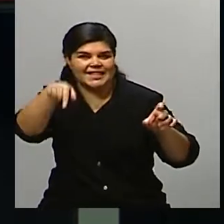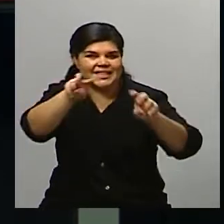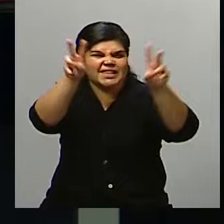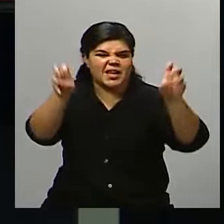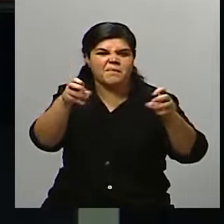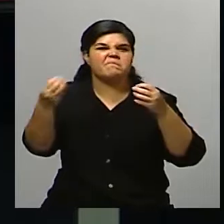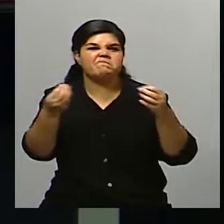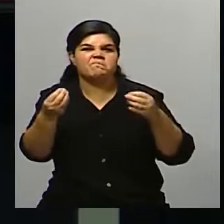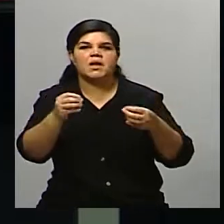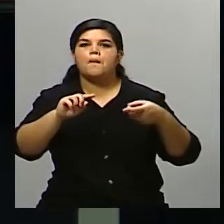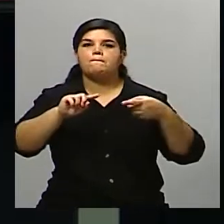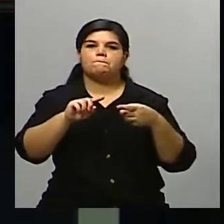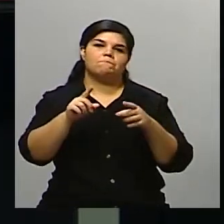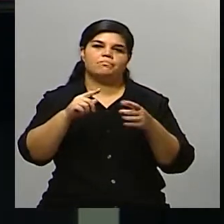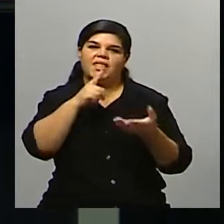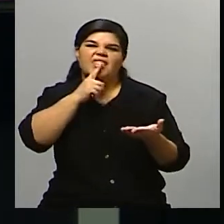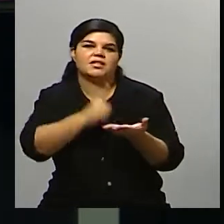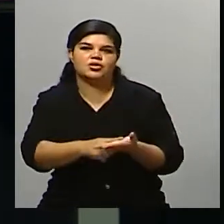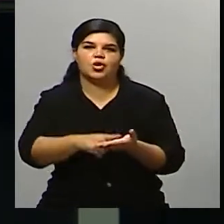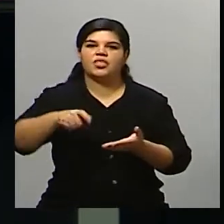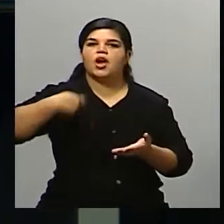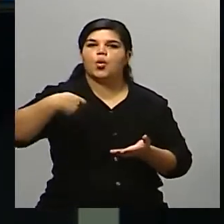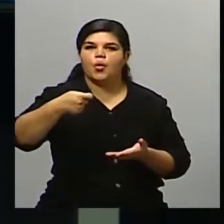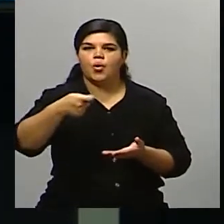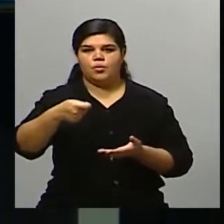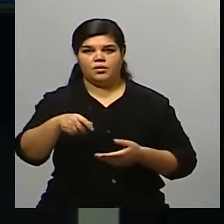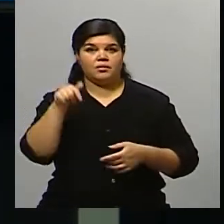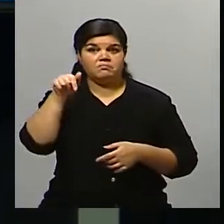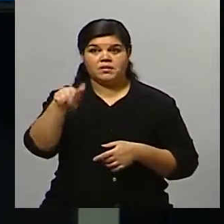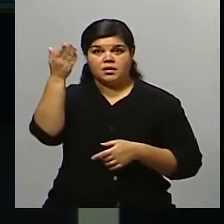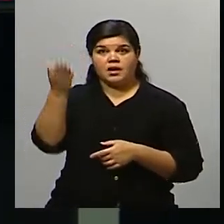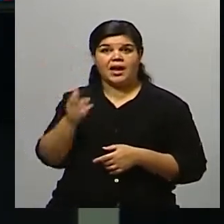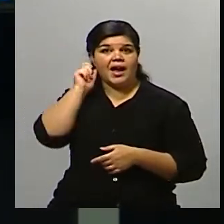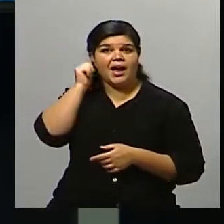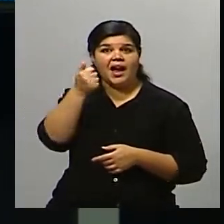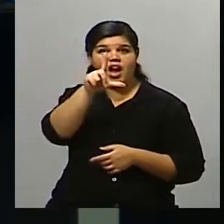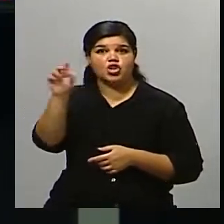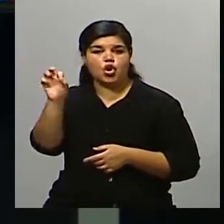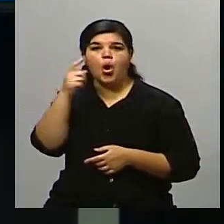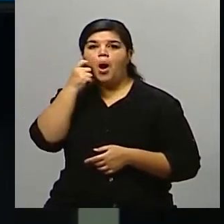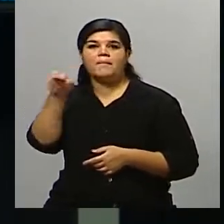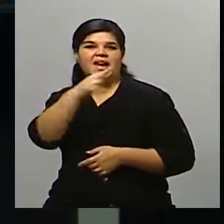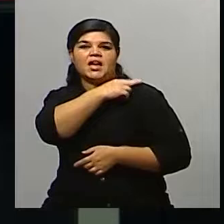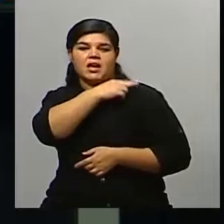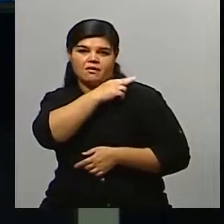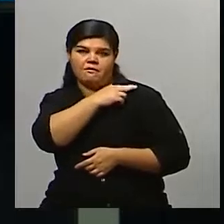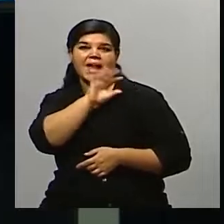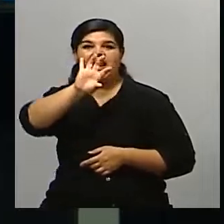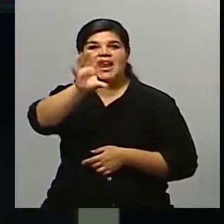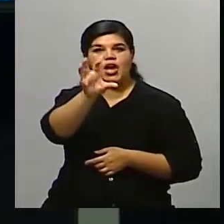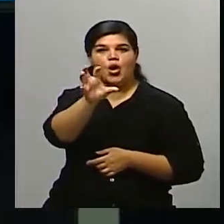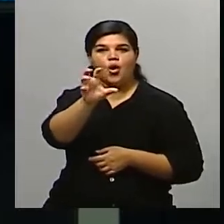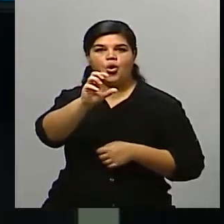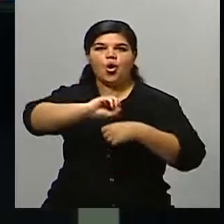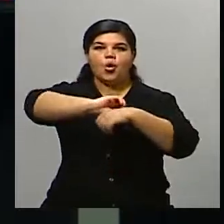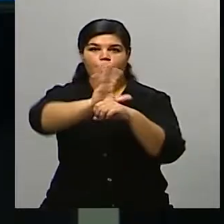política previsional, nada más y nada menos que con Carlos Gallo, que es titular, jefe regional Cuyo de ANSES, a quien le damos las